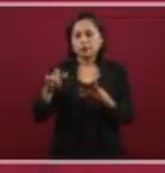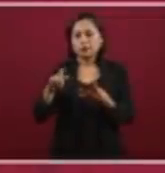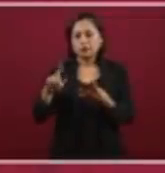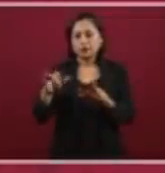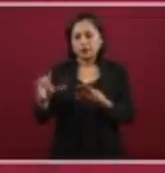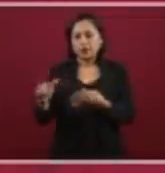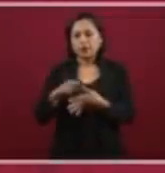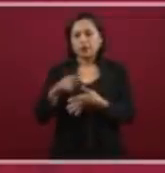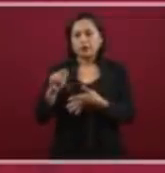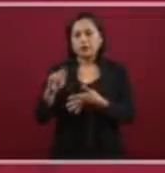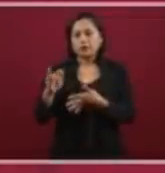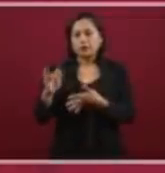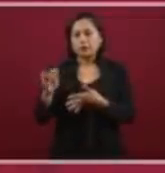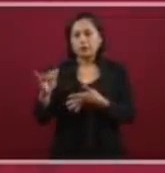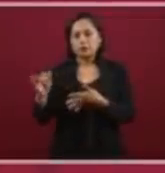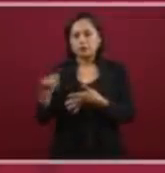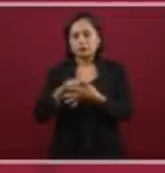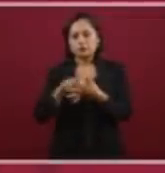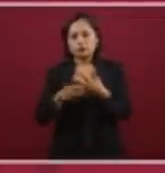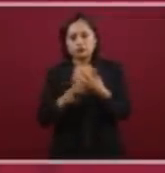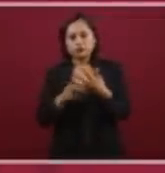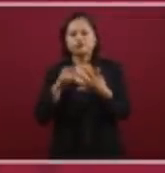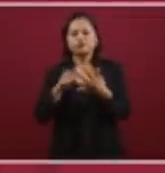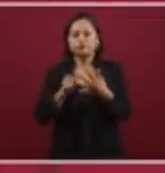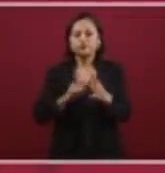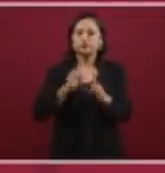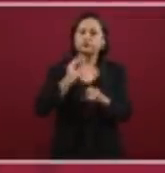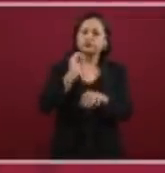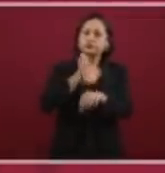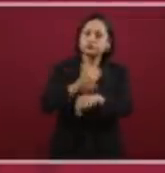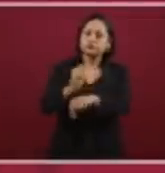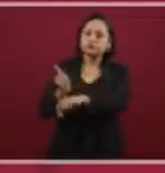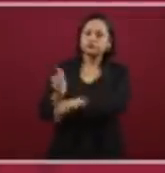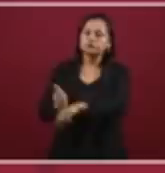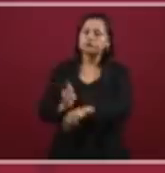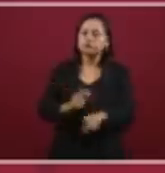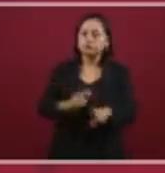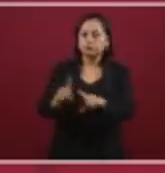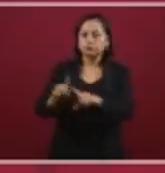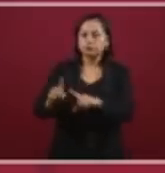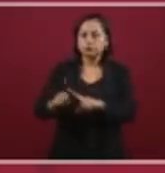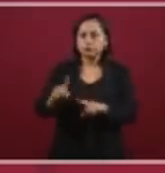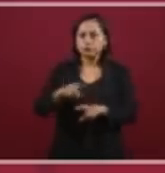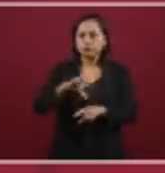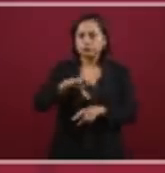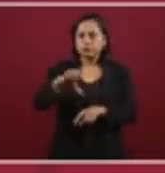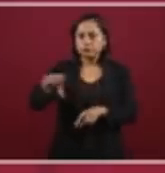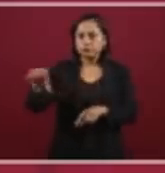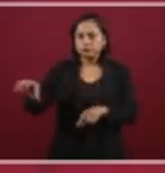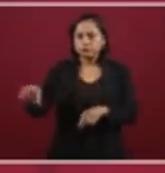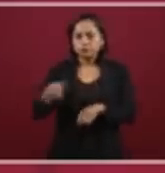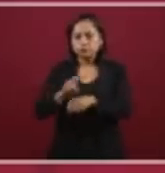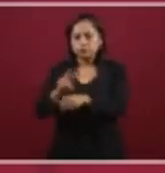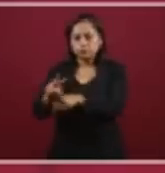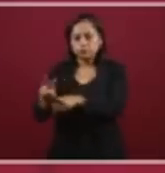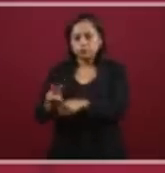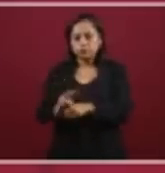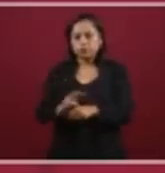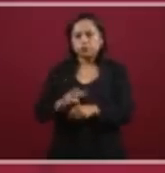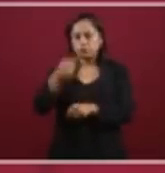público como desde su conocimiento estos son los puntos no vienen totalmente desarrollados aunque debo